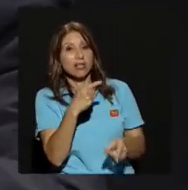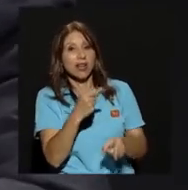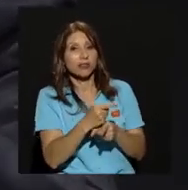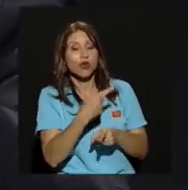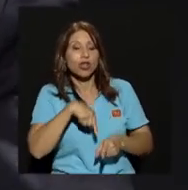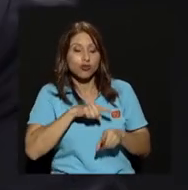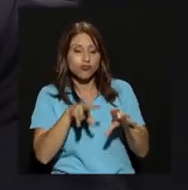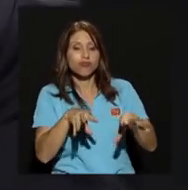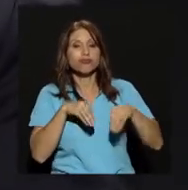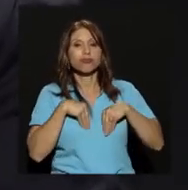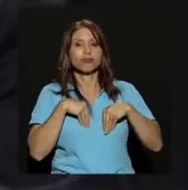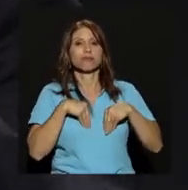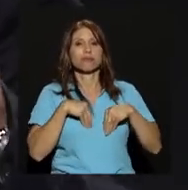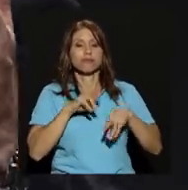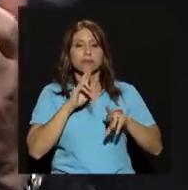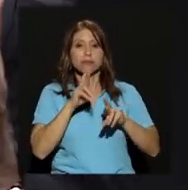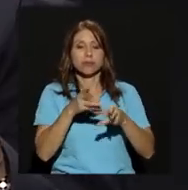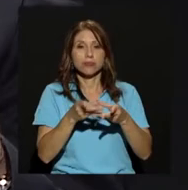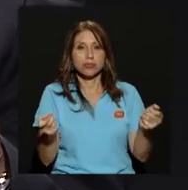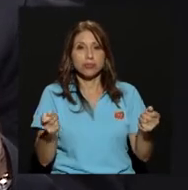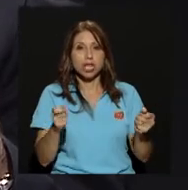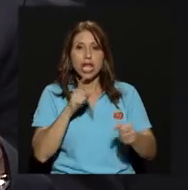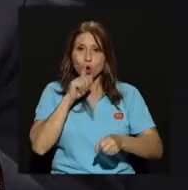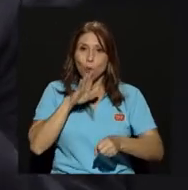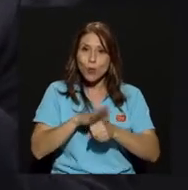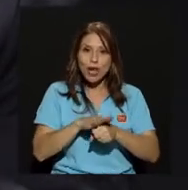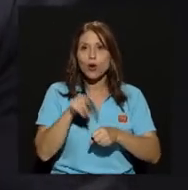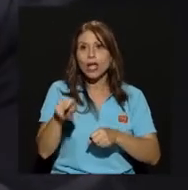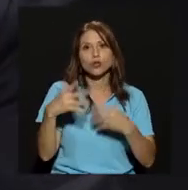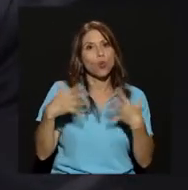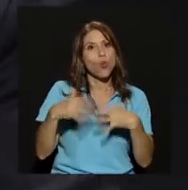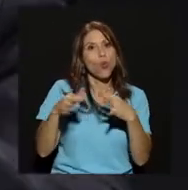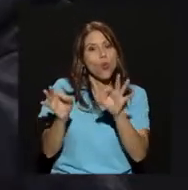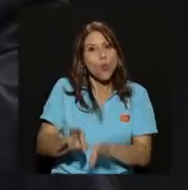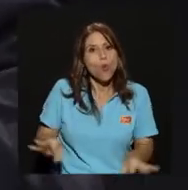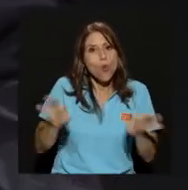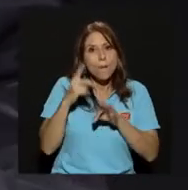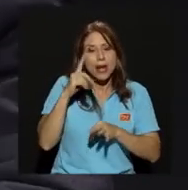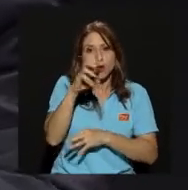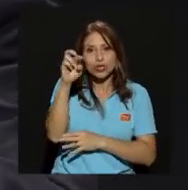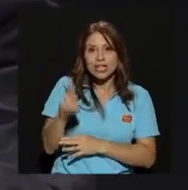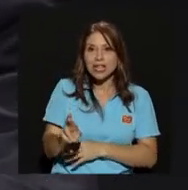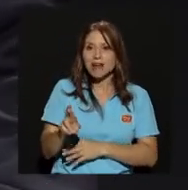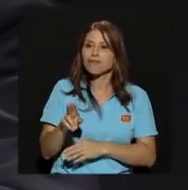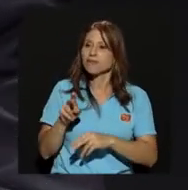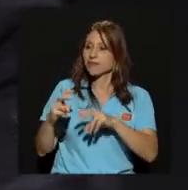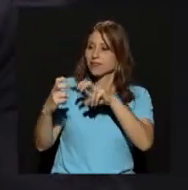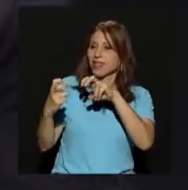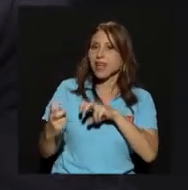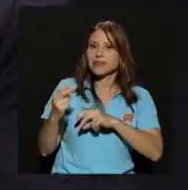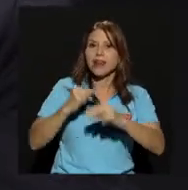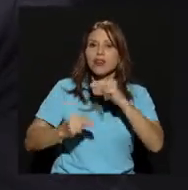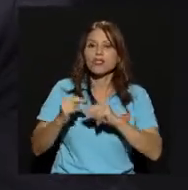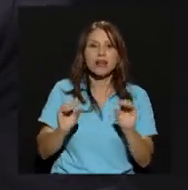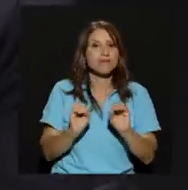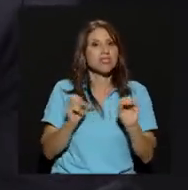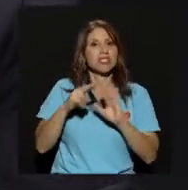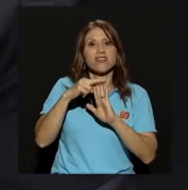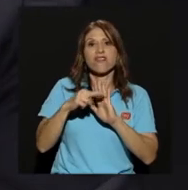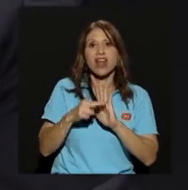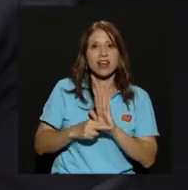acatar el fallo y lo cumplieron eso para costa rica es invaluable sentarse a negociar sin reglas sin mecanismos de solución de diferencias